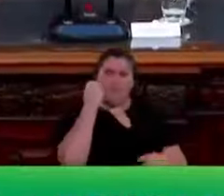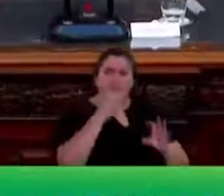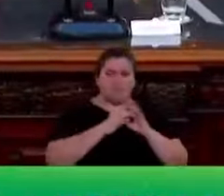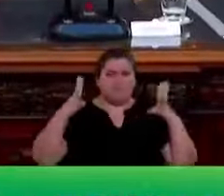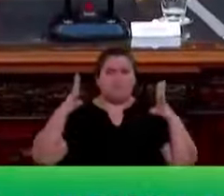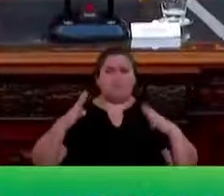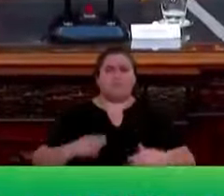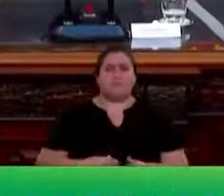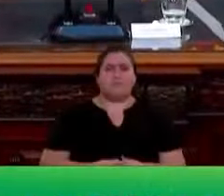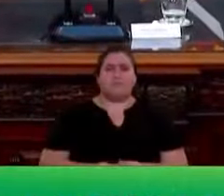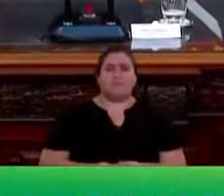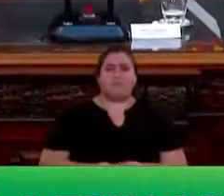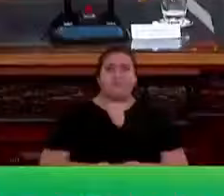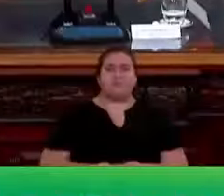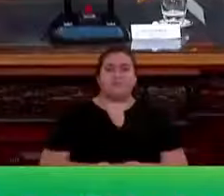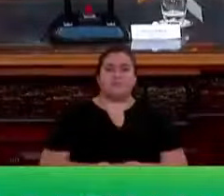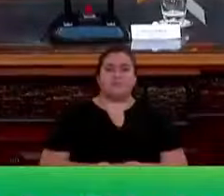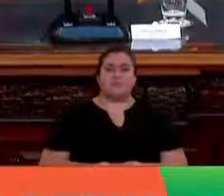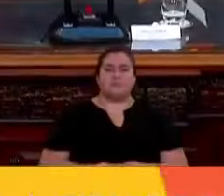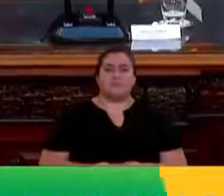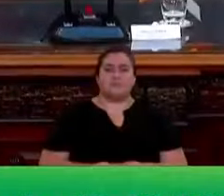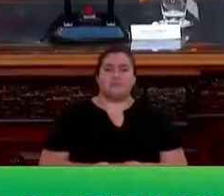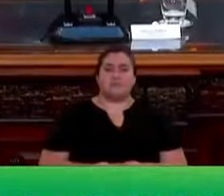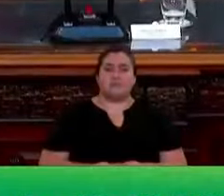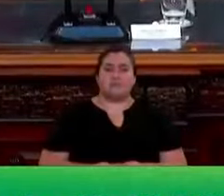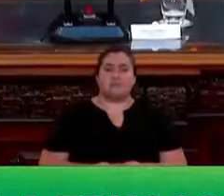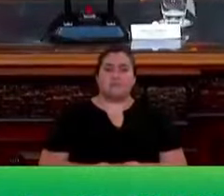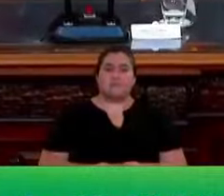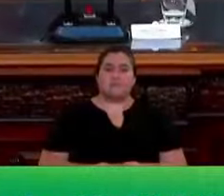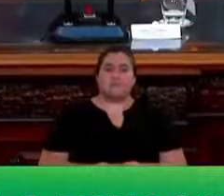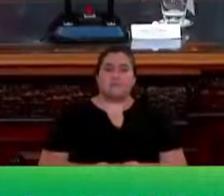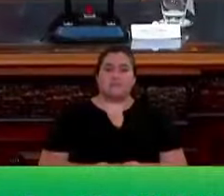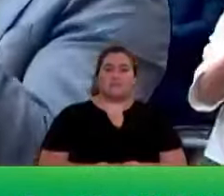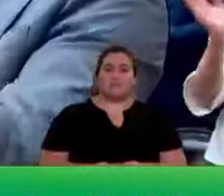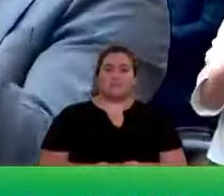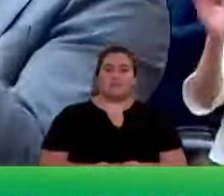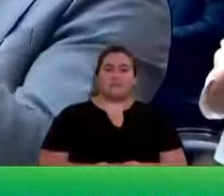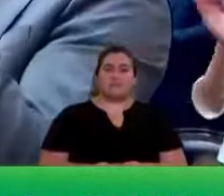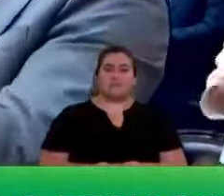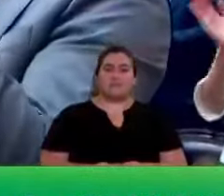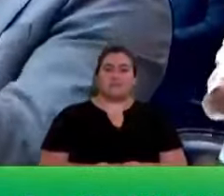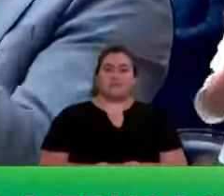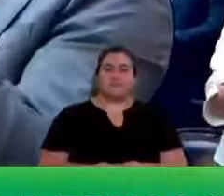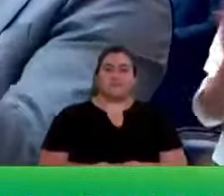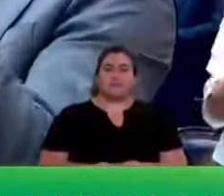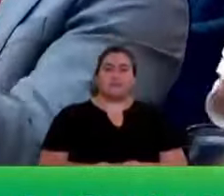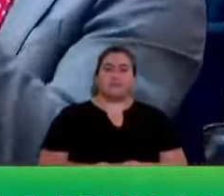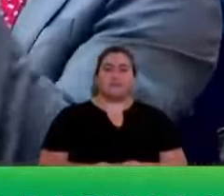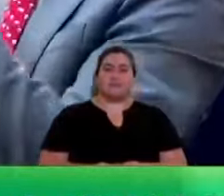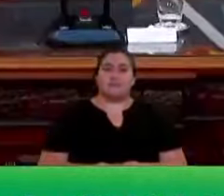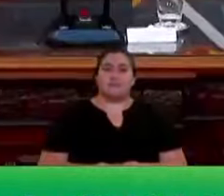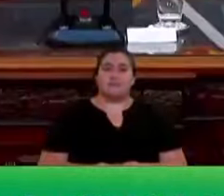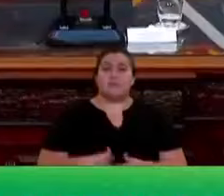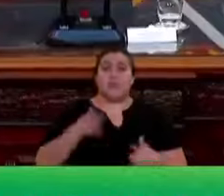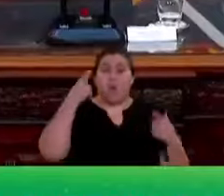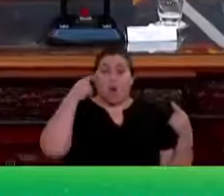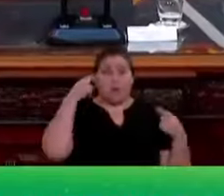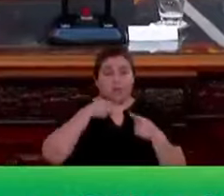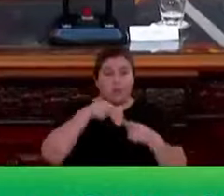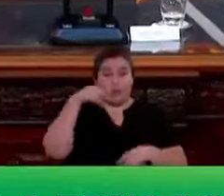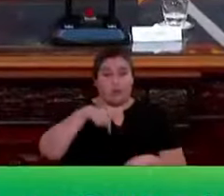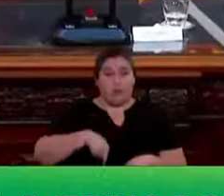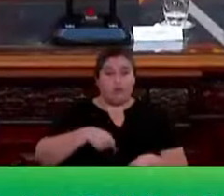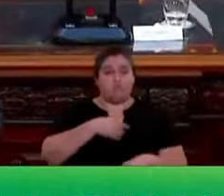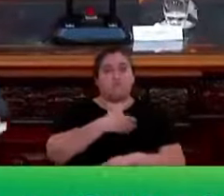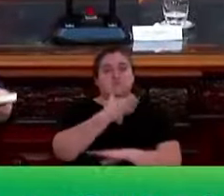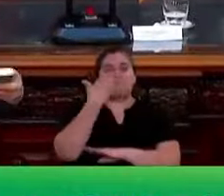gobernar también es explicar lo que uno va a hacer, ¿sí? Dialogar. Cuando el planteo es binario, cuando el planteo es binario y es o